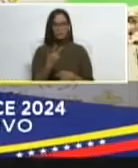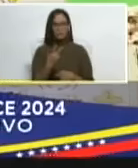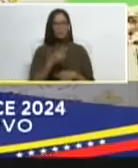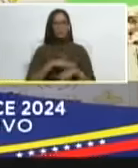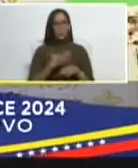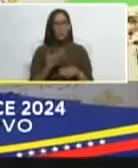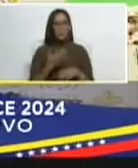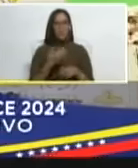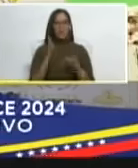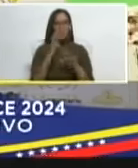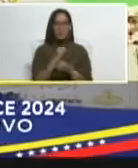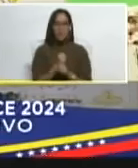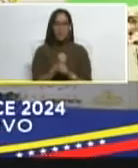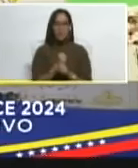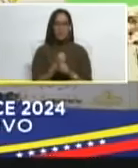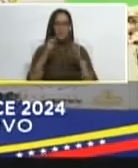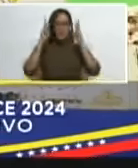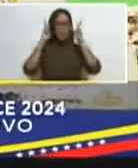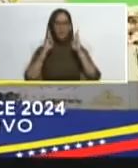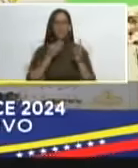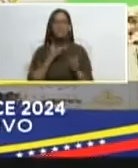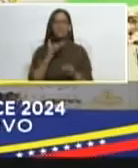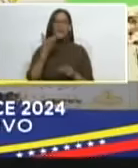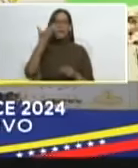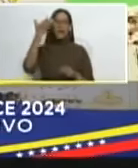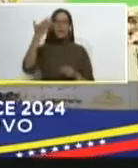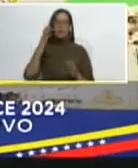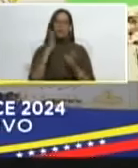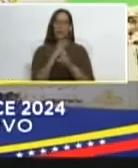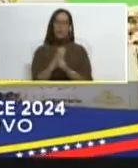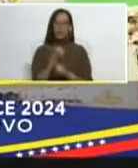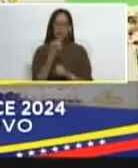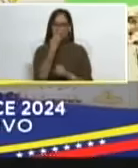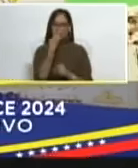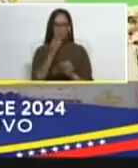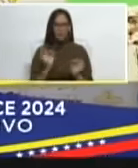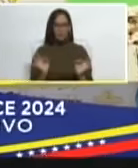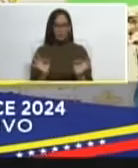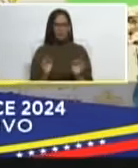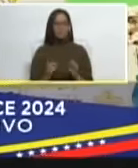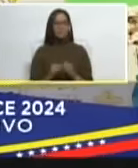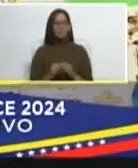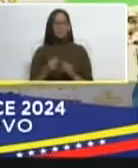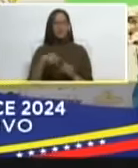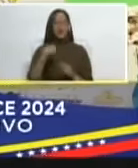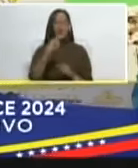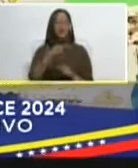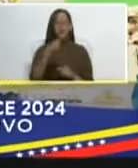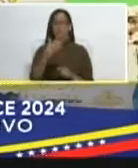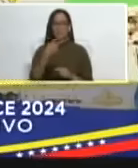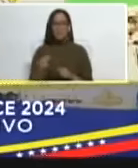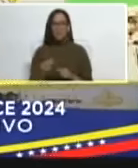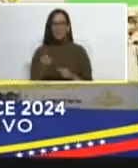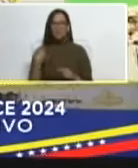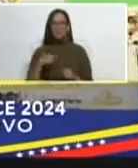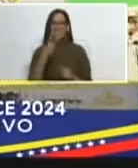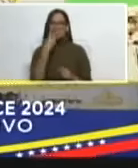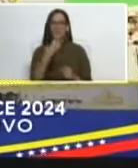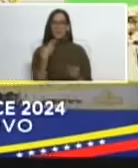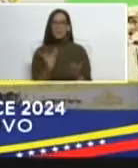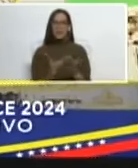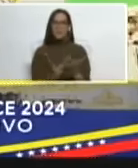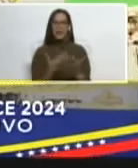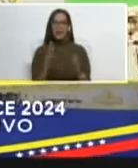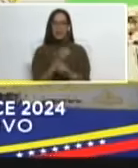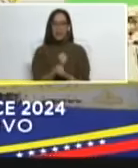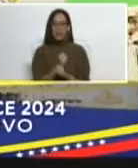porque cree, es puro de alma y cree sin ver. Y hay otros que no, que tienen que ver para creer. Y Jesús le